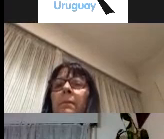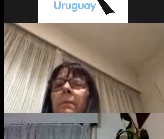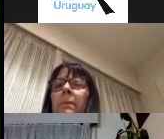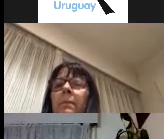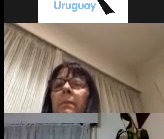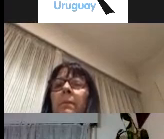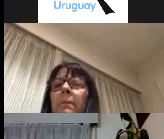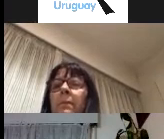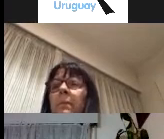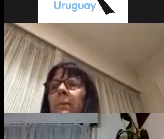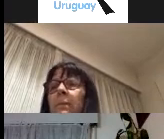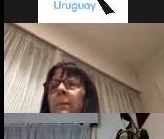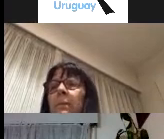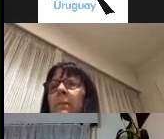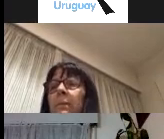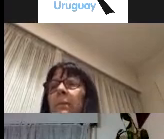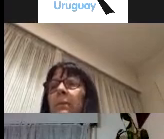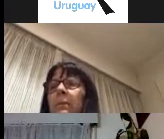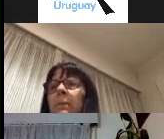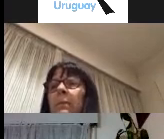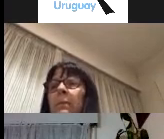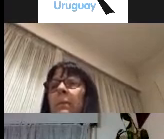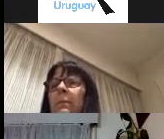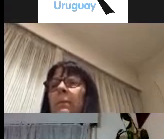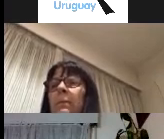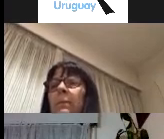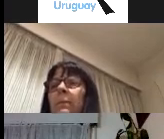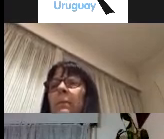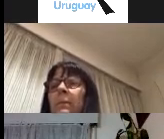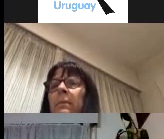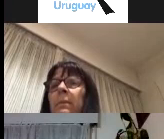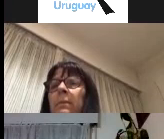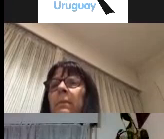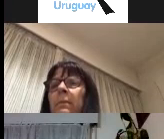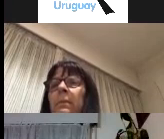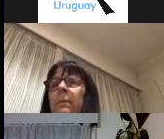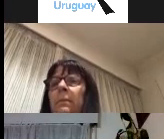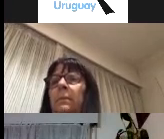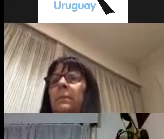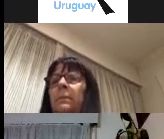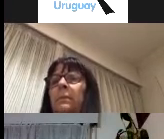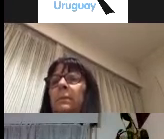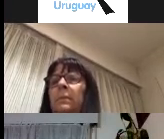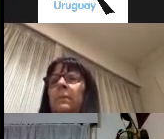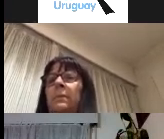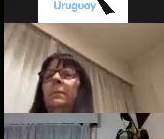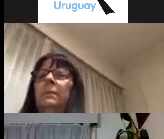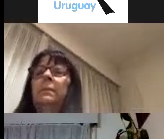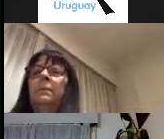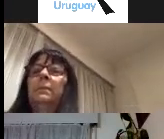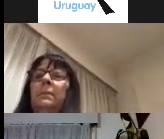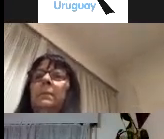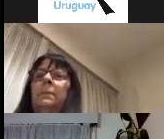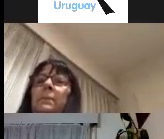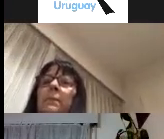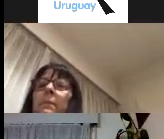Y el final fue con Carlos Mario Wagner, que fue el que acá concurrió a la feria